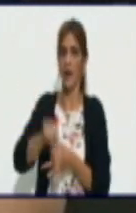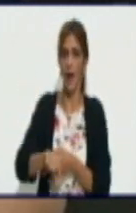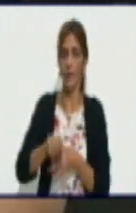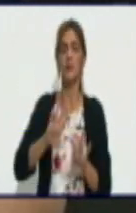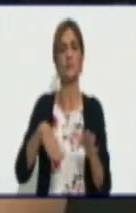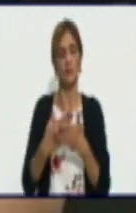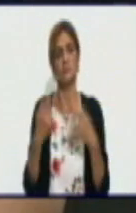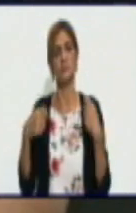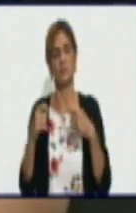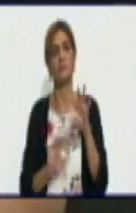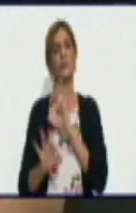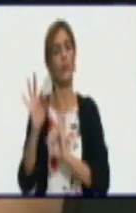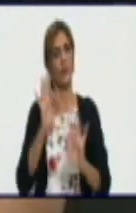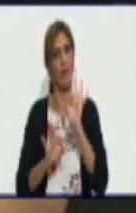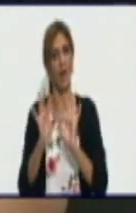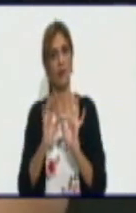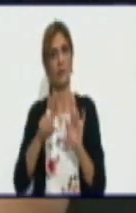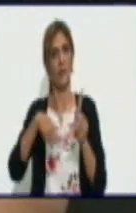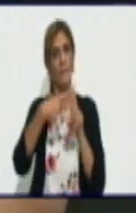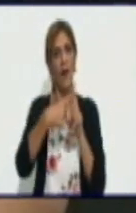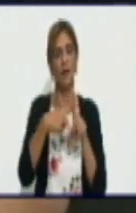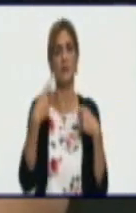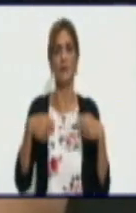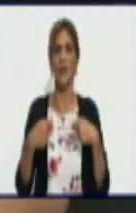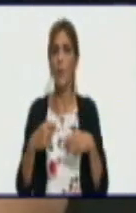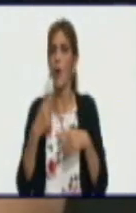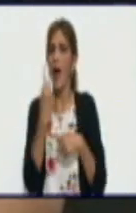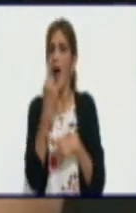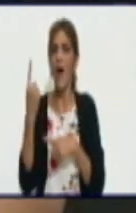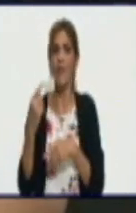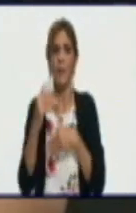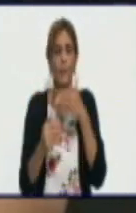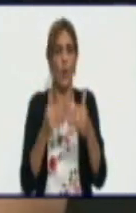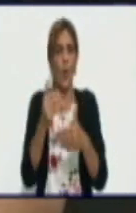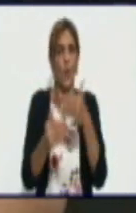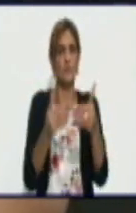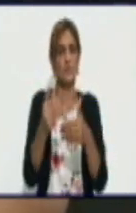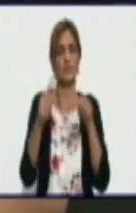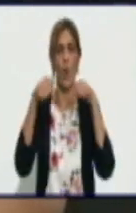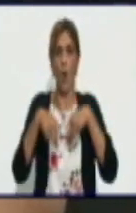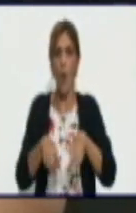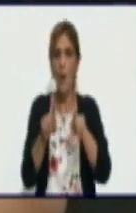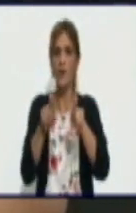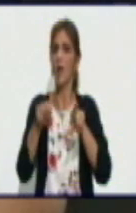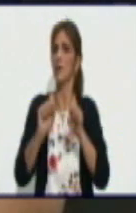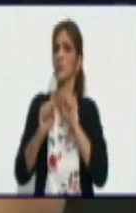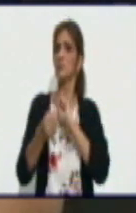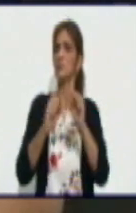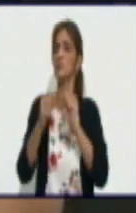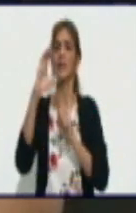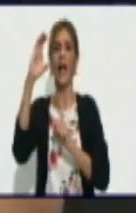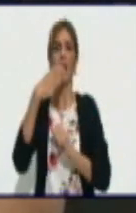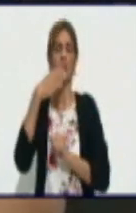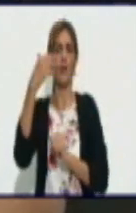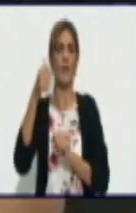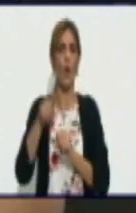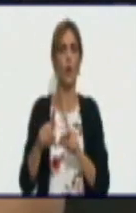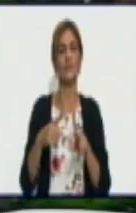hoy hay que hacer cada proceso que conlleve al control de esta situación, hoy hay que hacerlo con la máxima calidad y el máximo